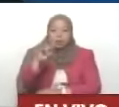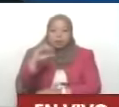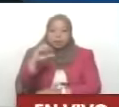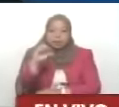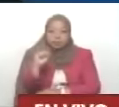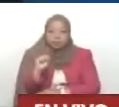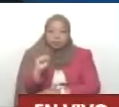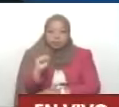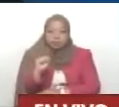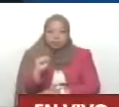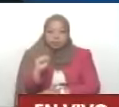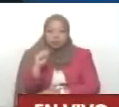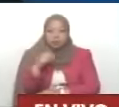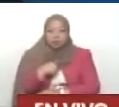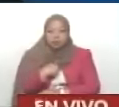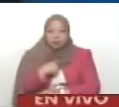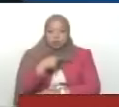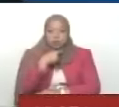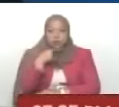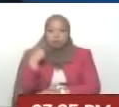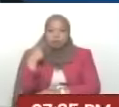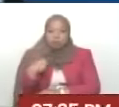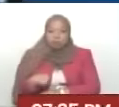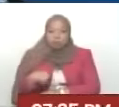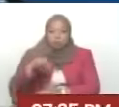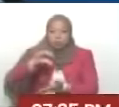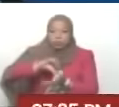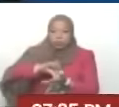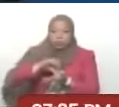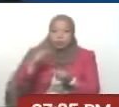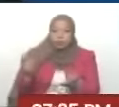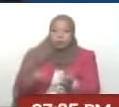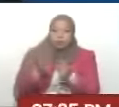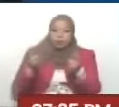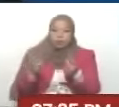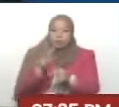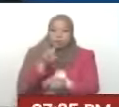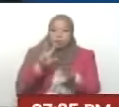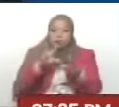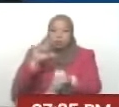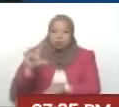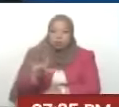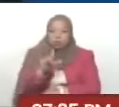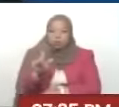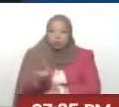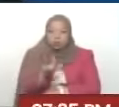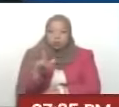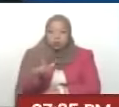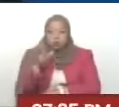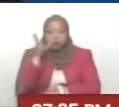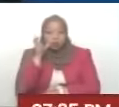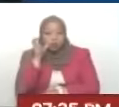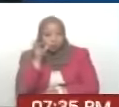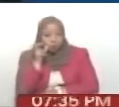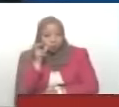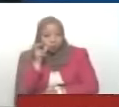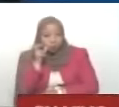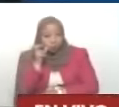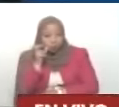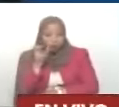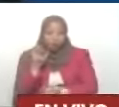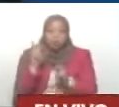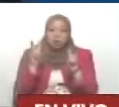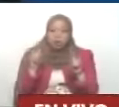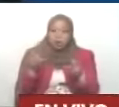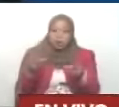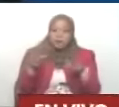que en la cumbre de Moscú, luego de la gran victoria del 28 de julio, escuchen, luego de la